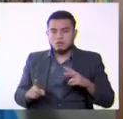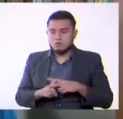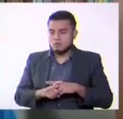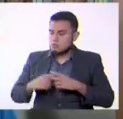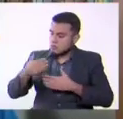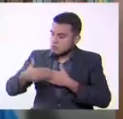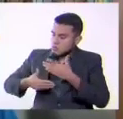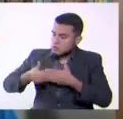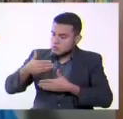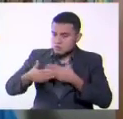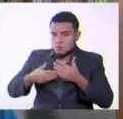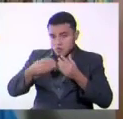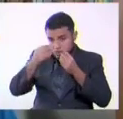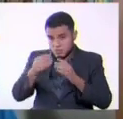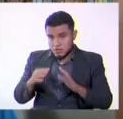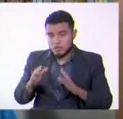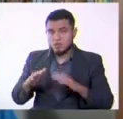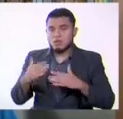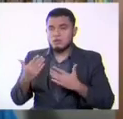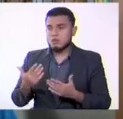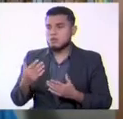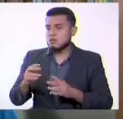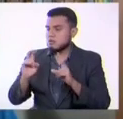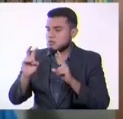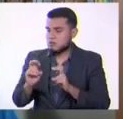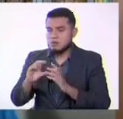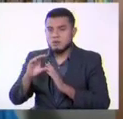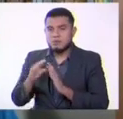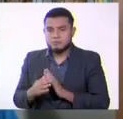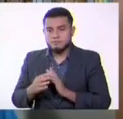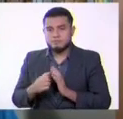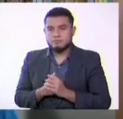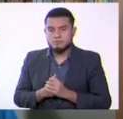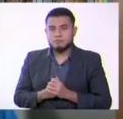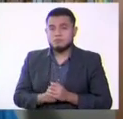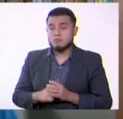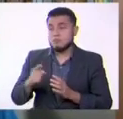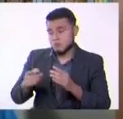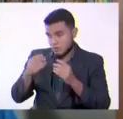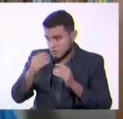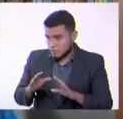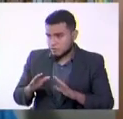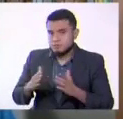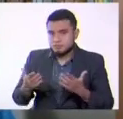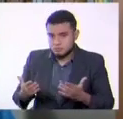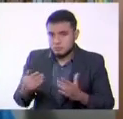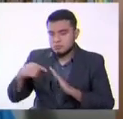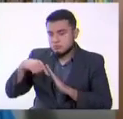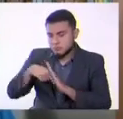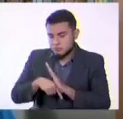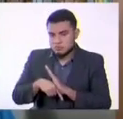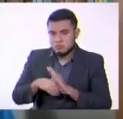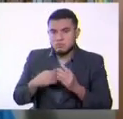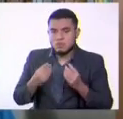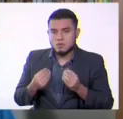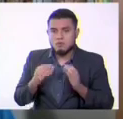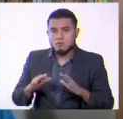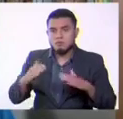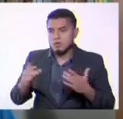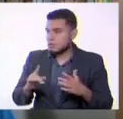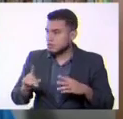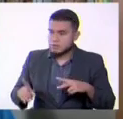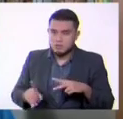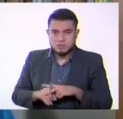de pérdida de elementos culturales y esta pérdida es suficientemente profunda como para que no haya